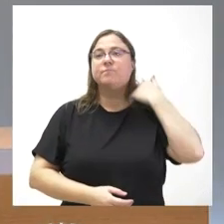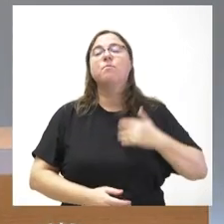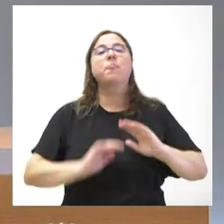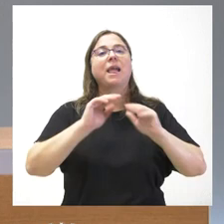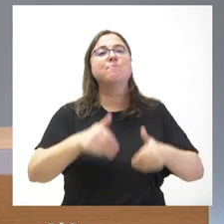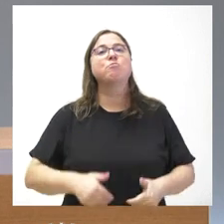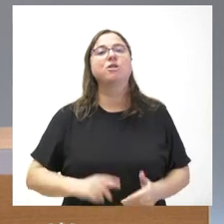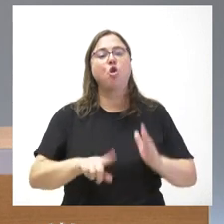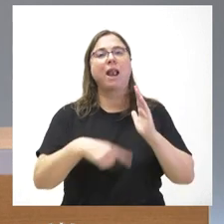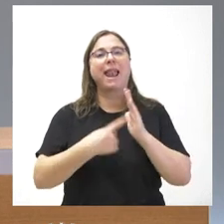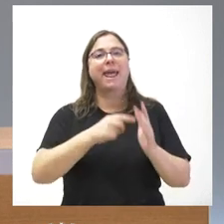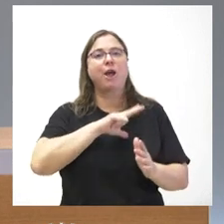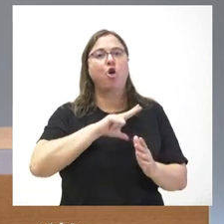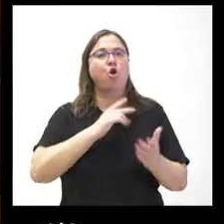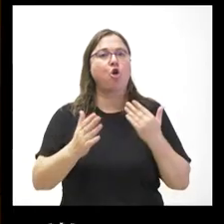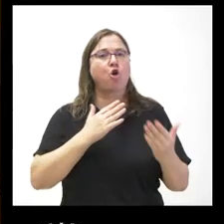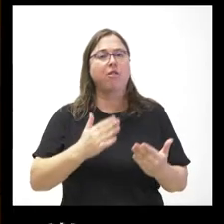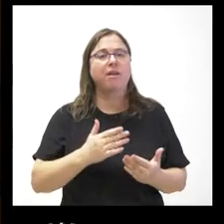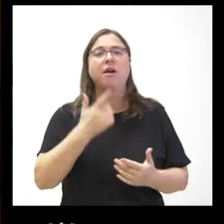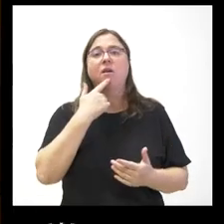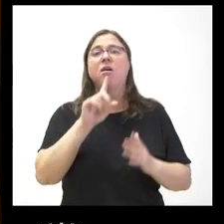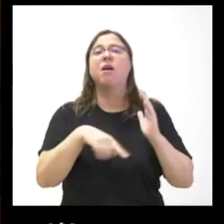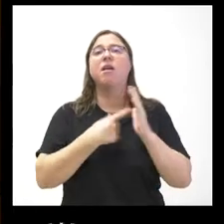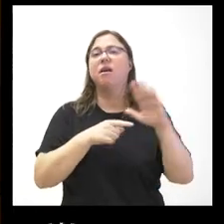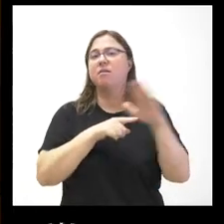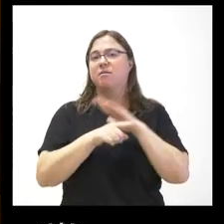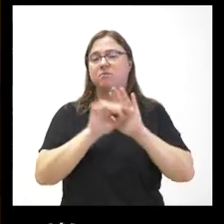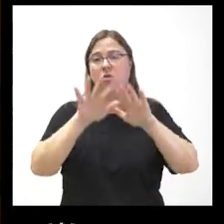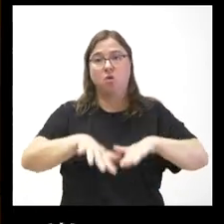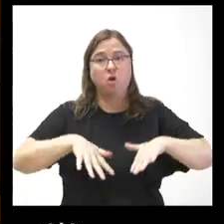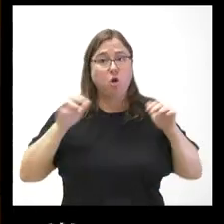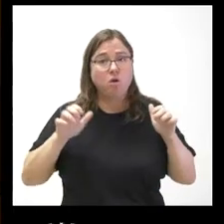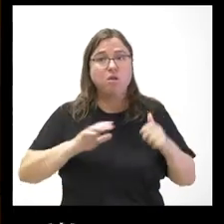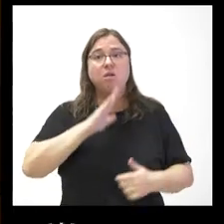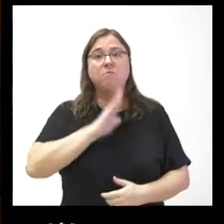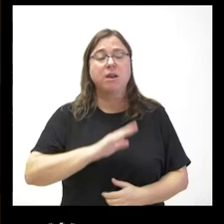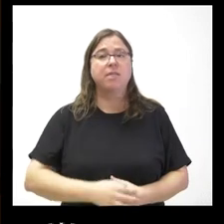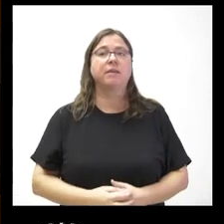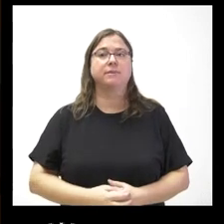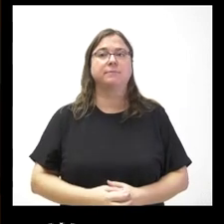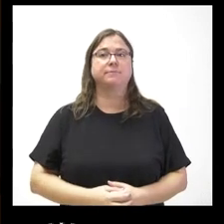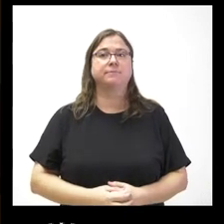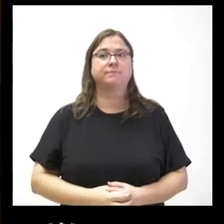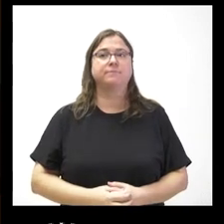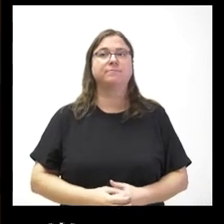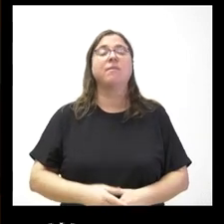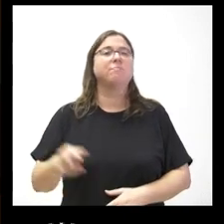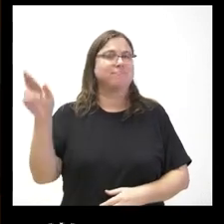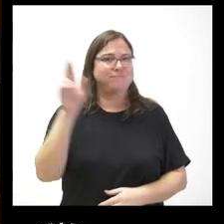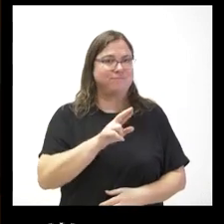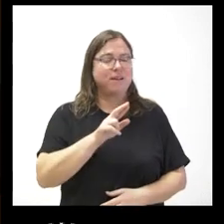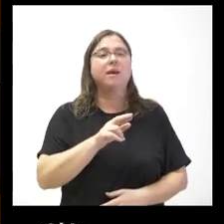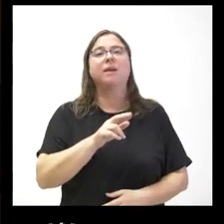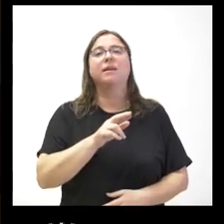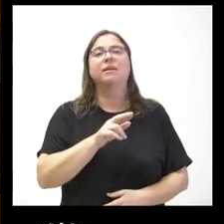ley de Concordia eh llegados A este punto que está la ley tramitándose en las Cortes o no parece que no va a salir adelante eh Por insistir la junta